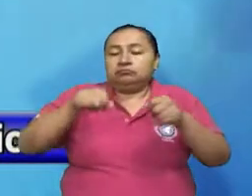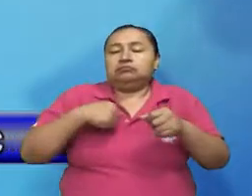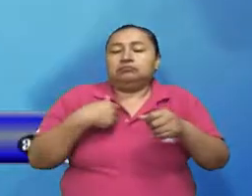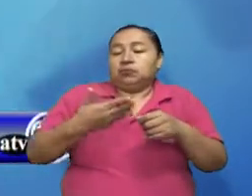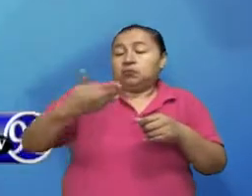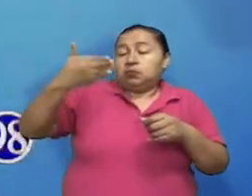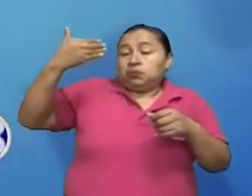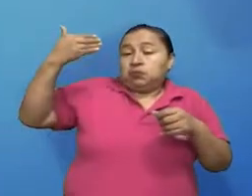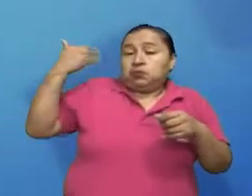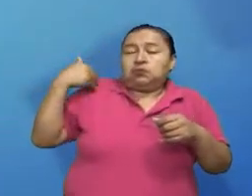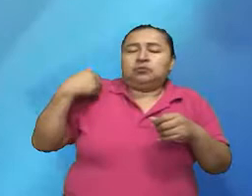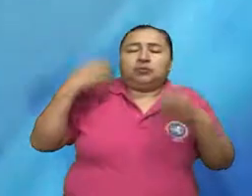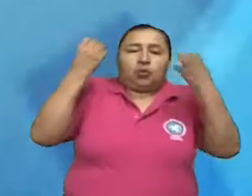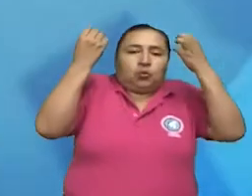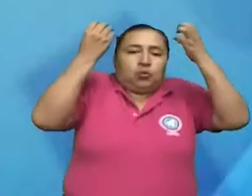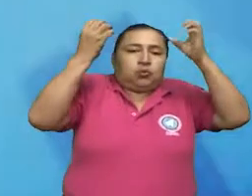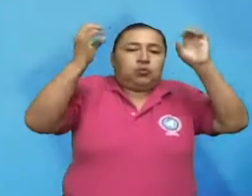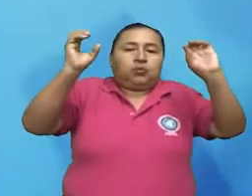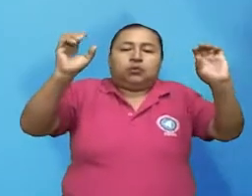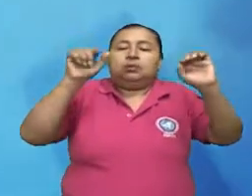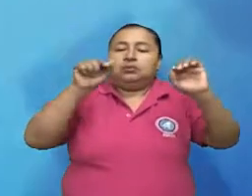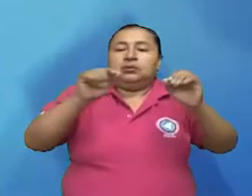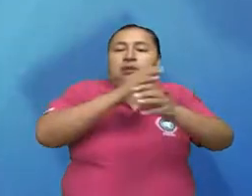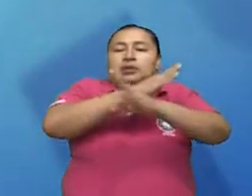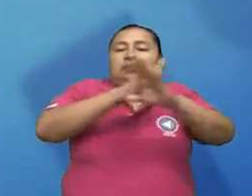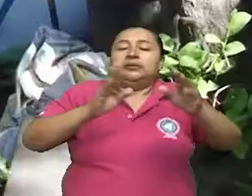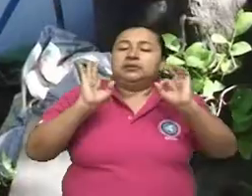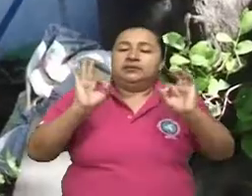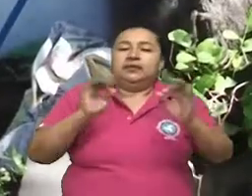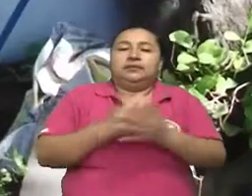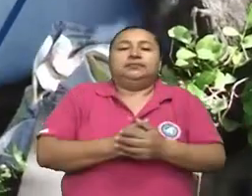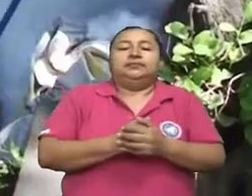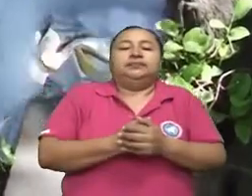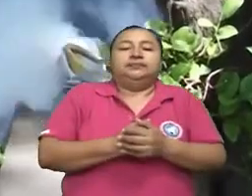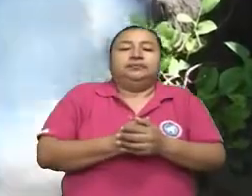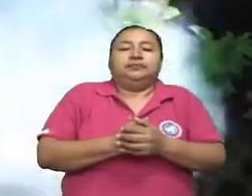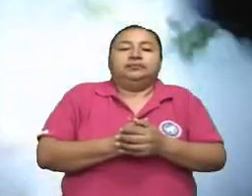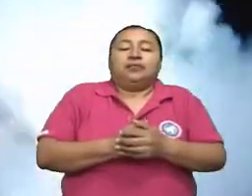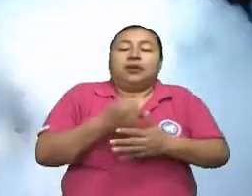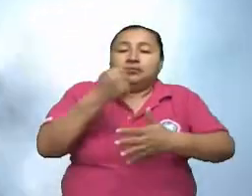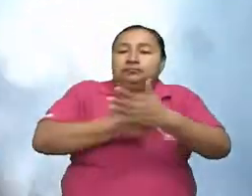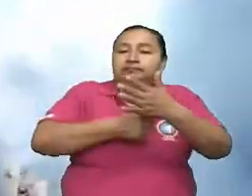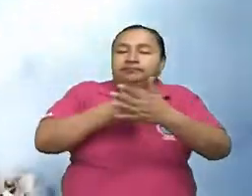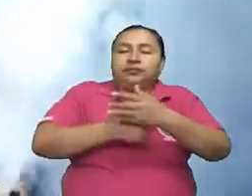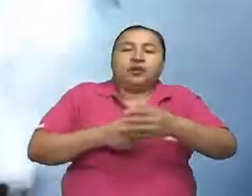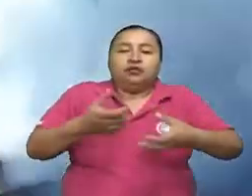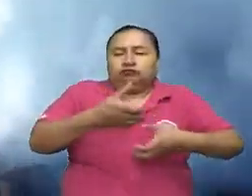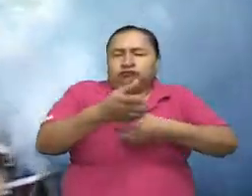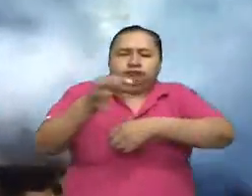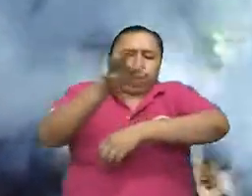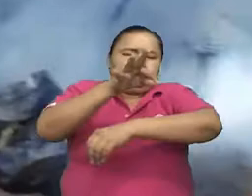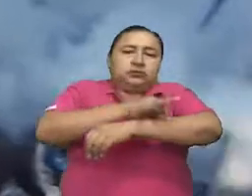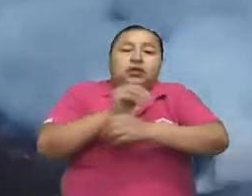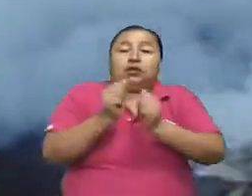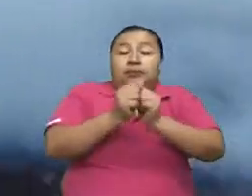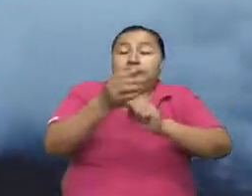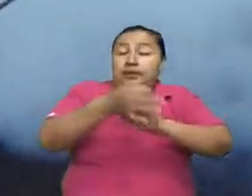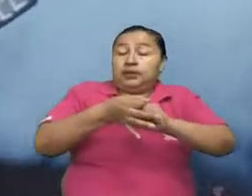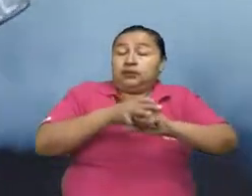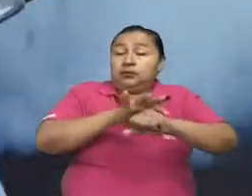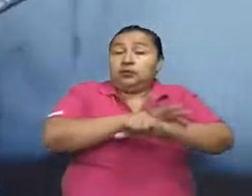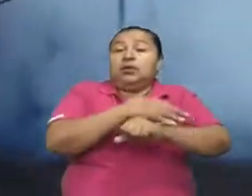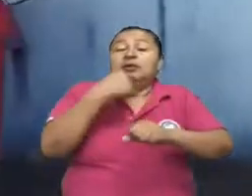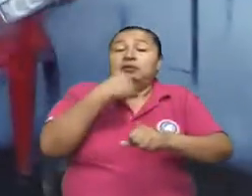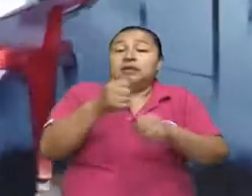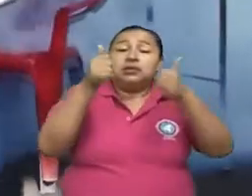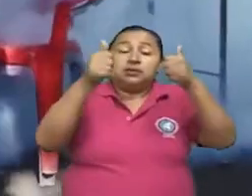una cultura de paz y bien. En la lucha contra el dengue, la compañera Rosario Murillo anunció